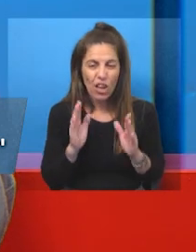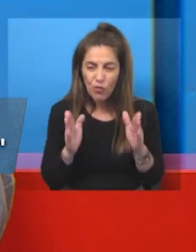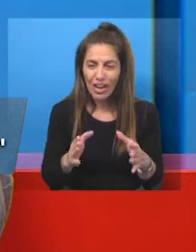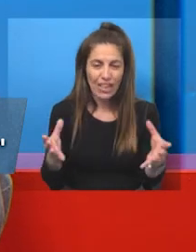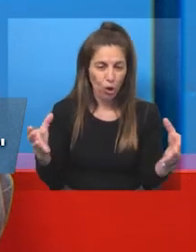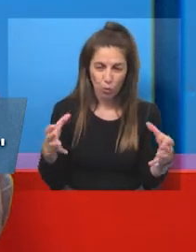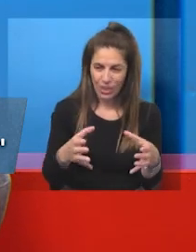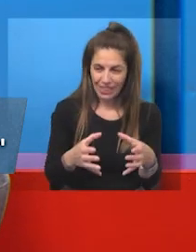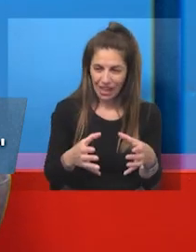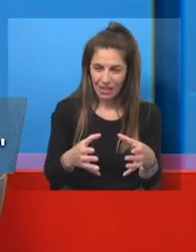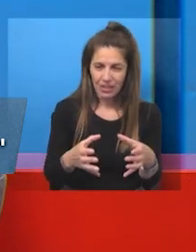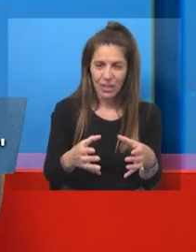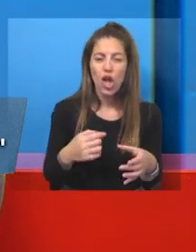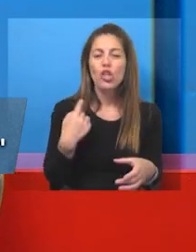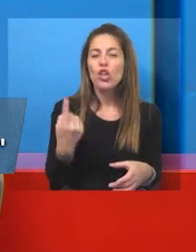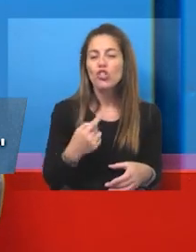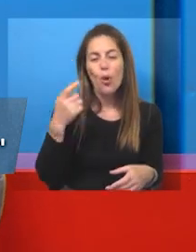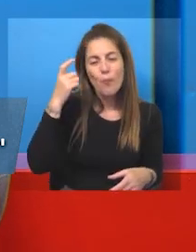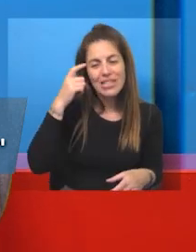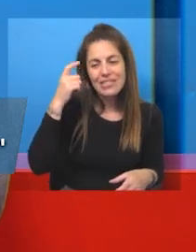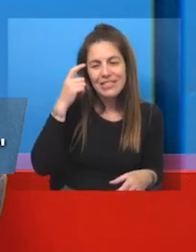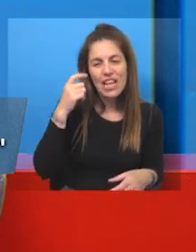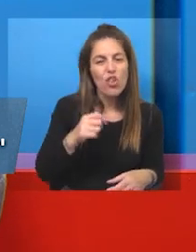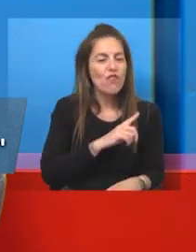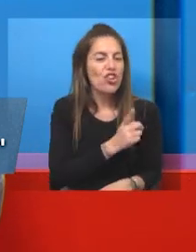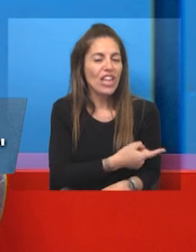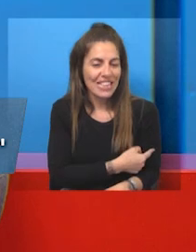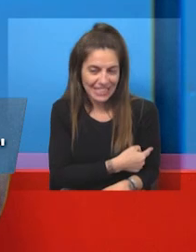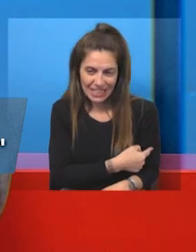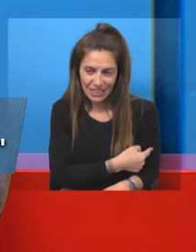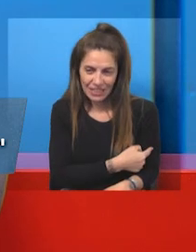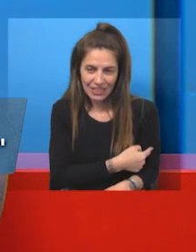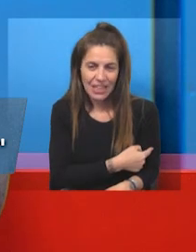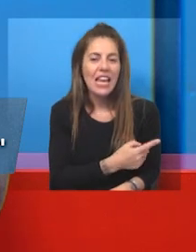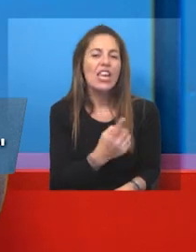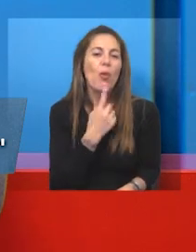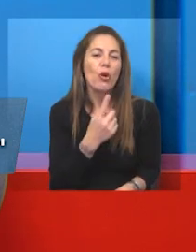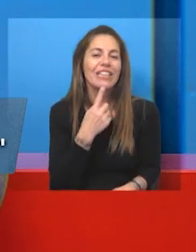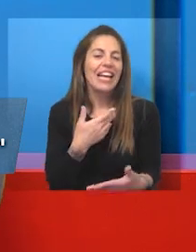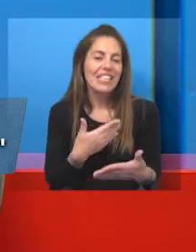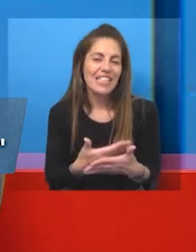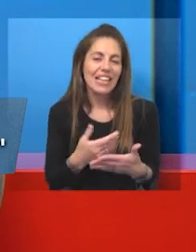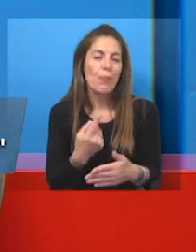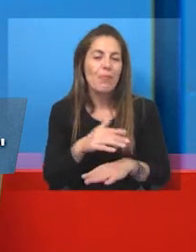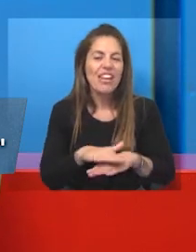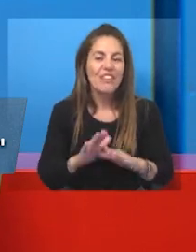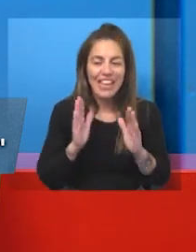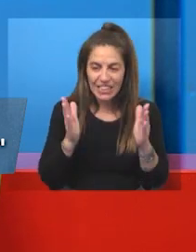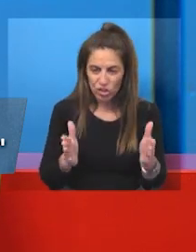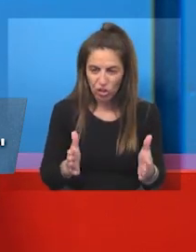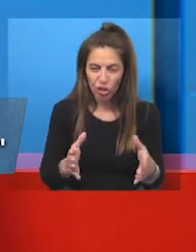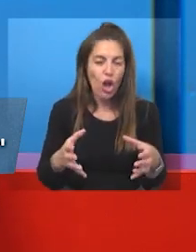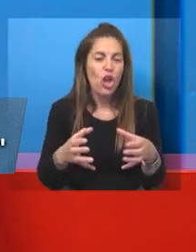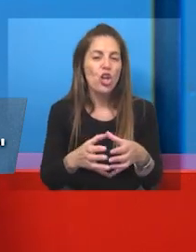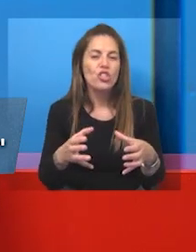comunidad y nosotros estamos pensando en fortalecer lo que es la política de cercanía en el primer nivel de atención los